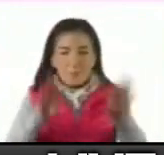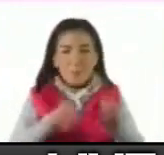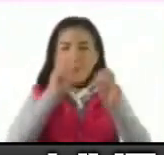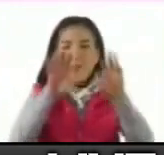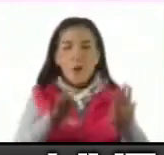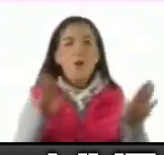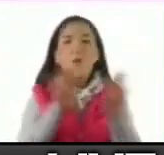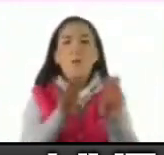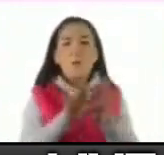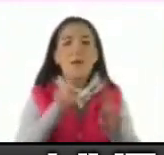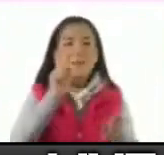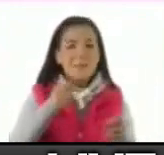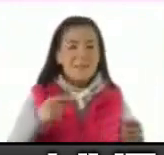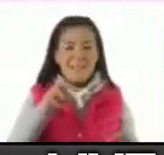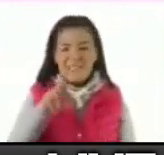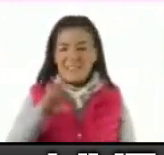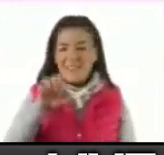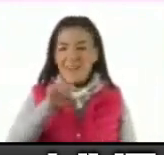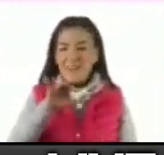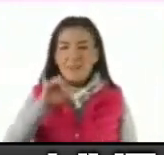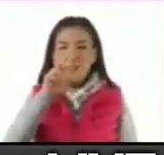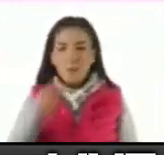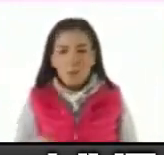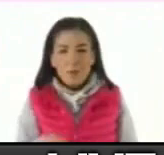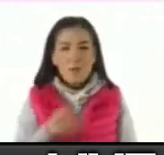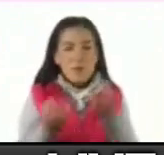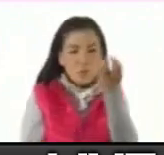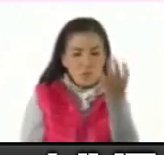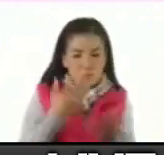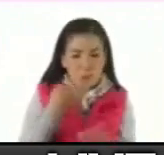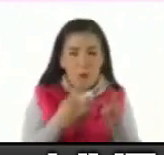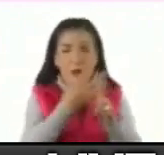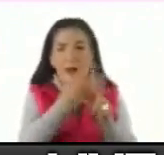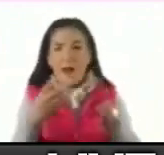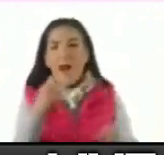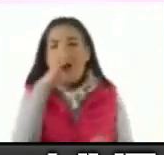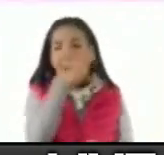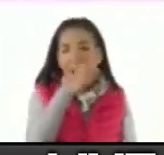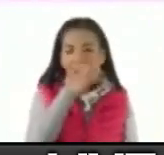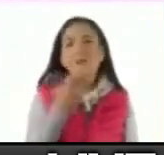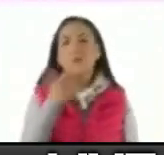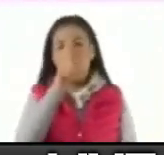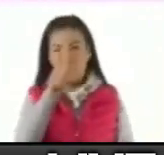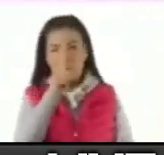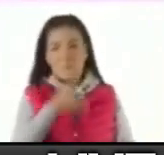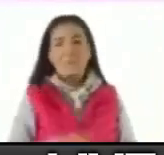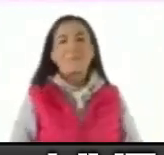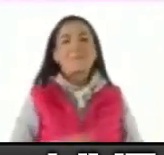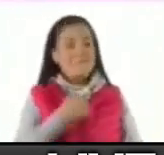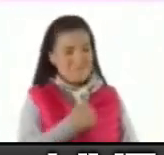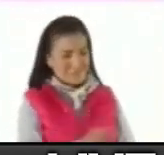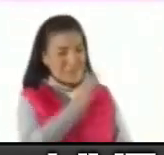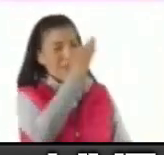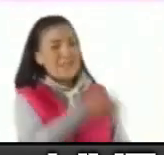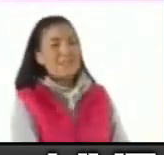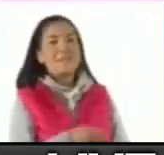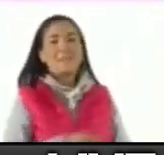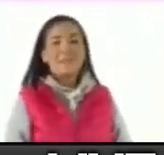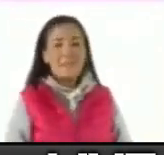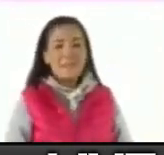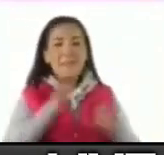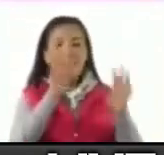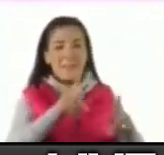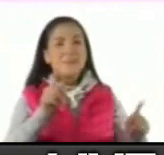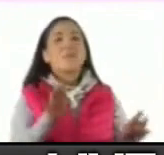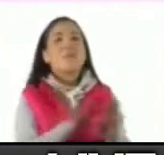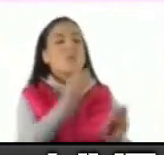reacciones químicas de efervescencia o que emitan calor o luz, por ejemplo. Acepto. Así que sellemos nuestro